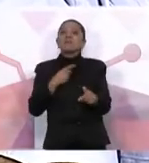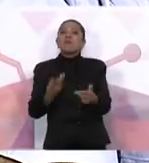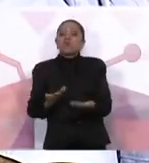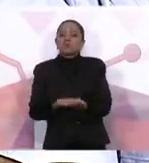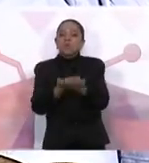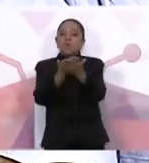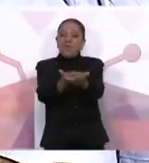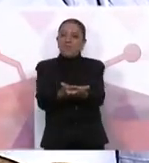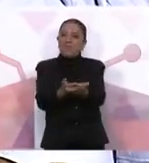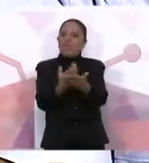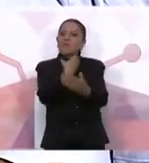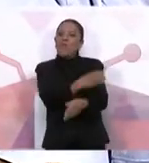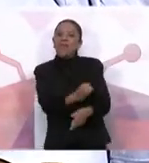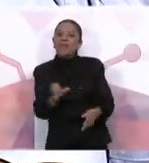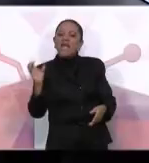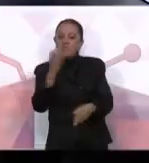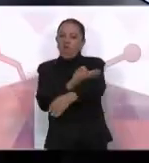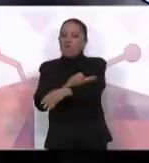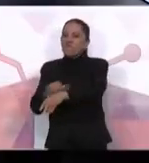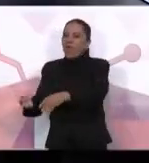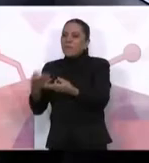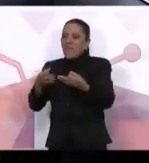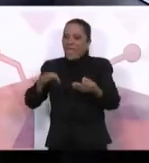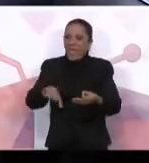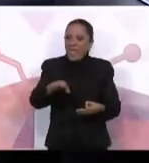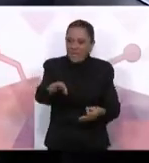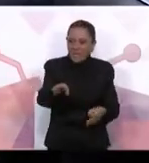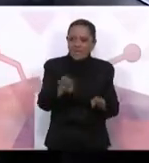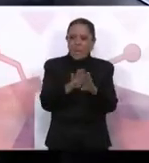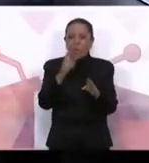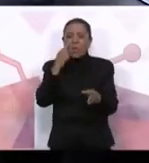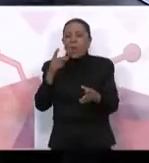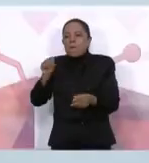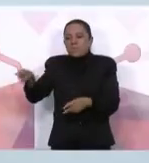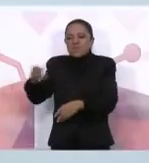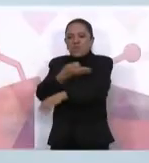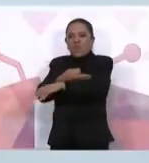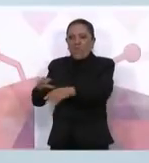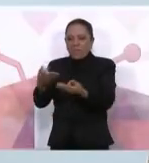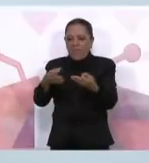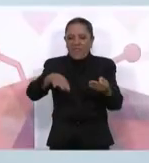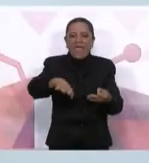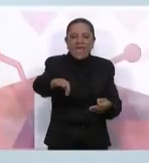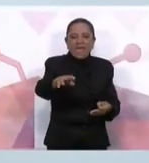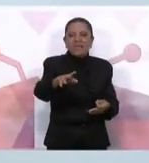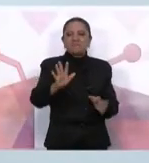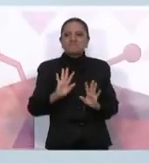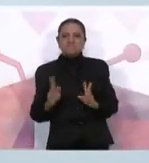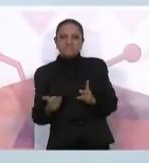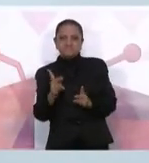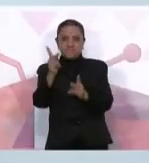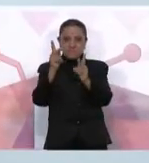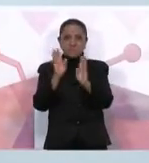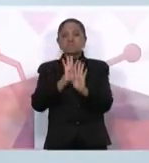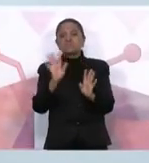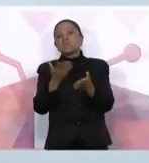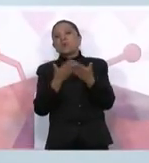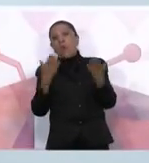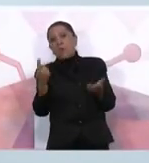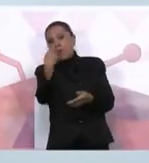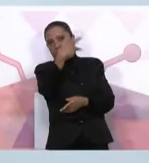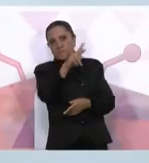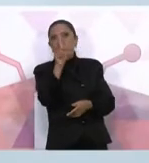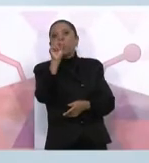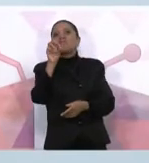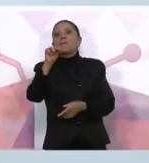una alternativa bien gracias que a diario independiente fidel demédicis nos quedamos con usted porque me toca el turno entonces para que le haga una